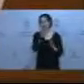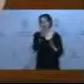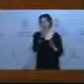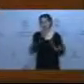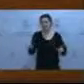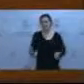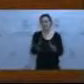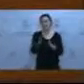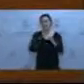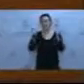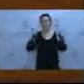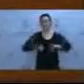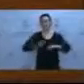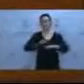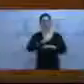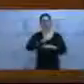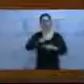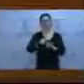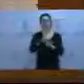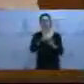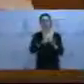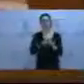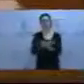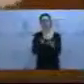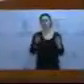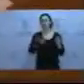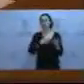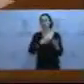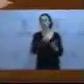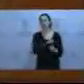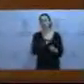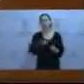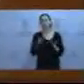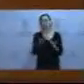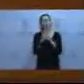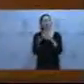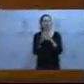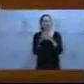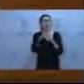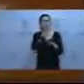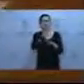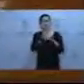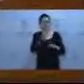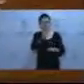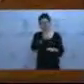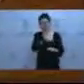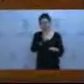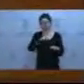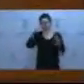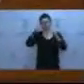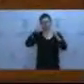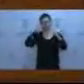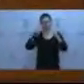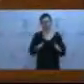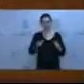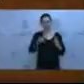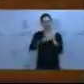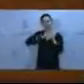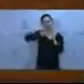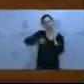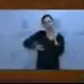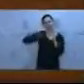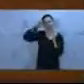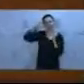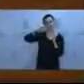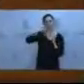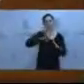convenio de financiación hasta el 18, me apasiona? Me apasiona porque creo que una comunidad autónoma con buena educación y con buena formación es una comunidad